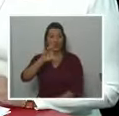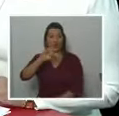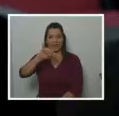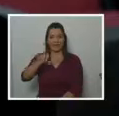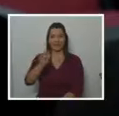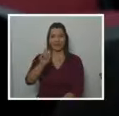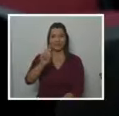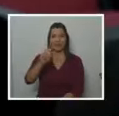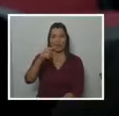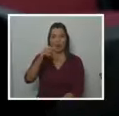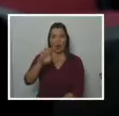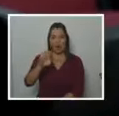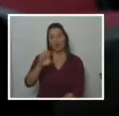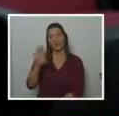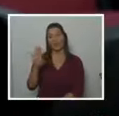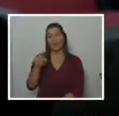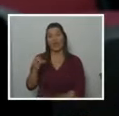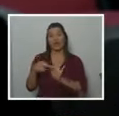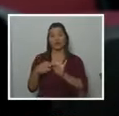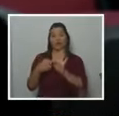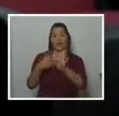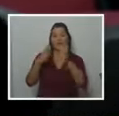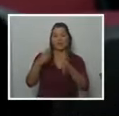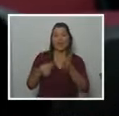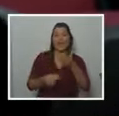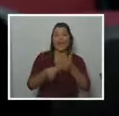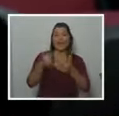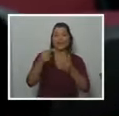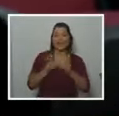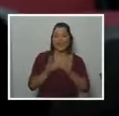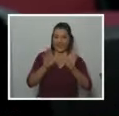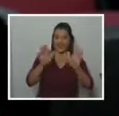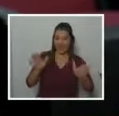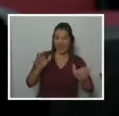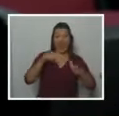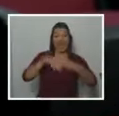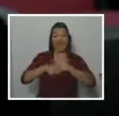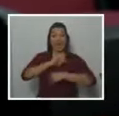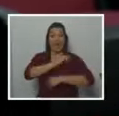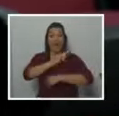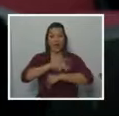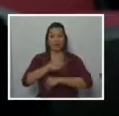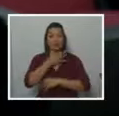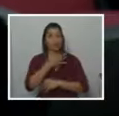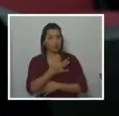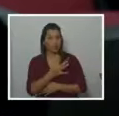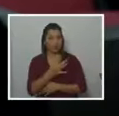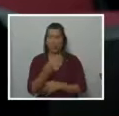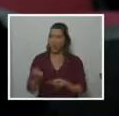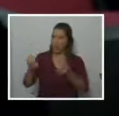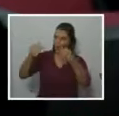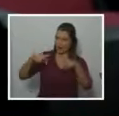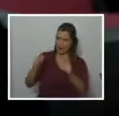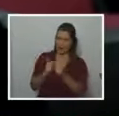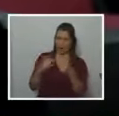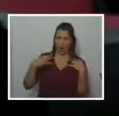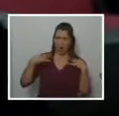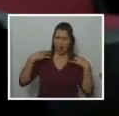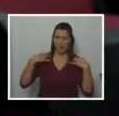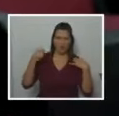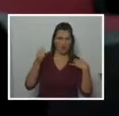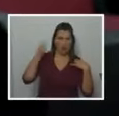Jorge Baltodano Méndez, en representación de la Gerencia General de la Junta. Don Jorge, además, que vino manudo apoyando a